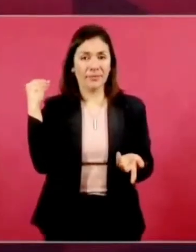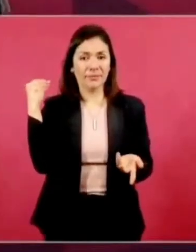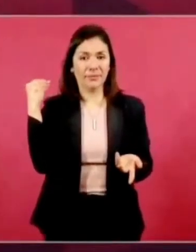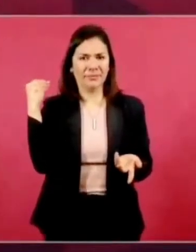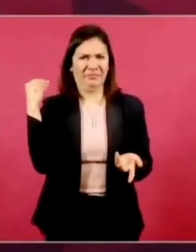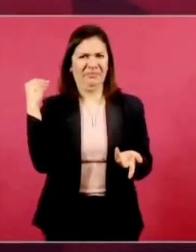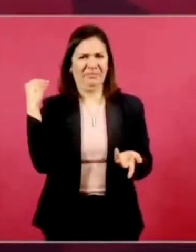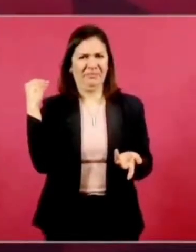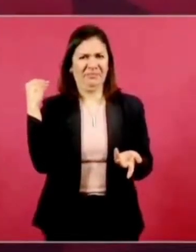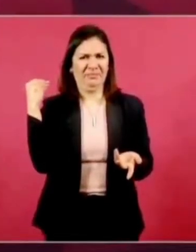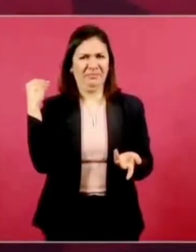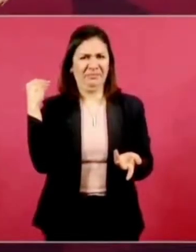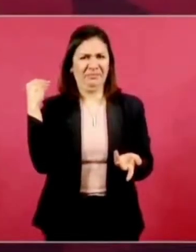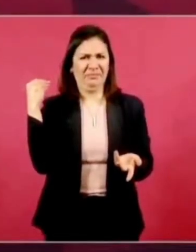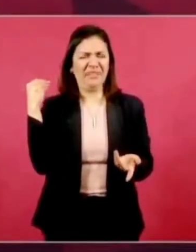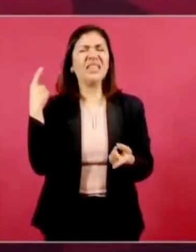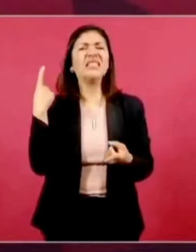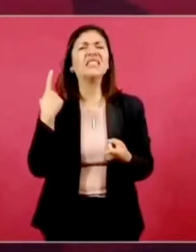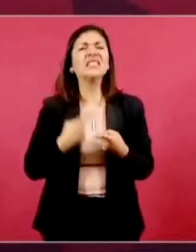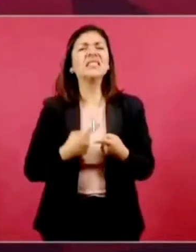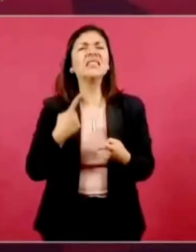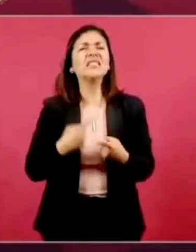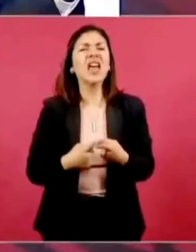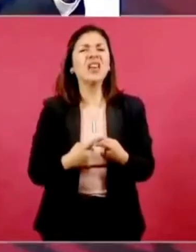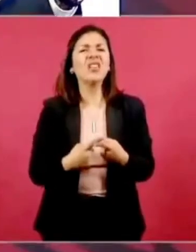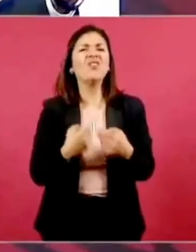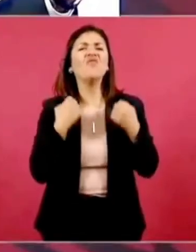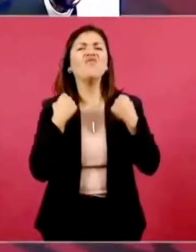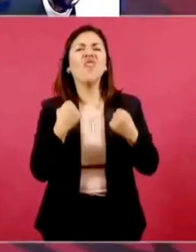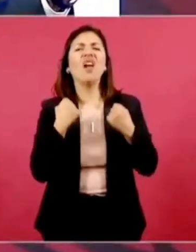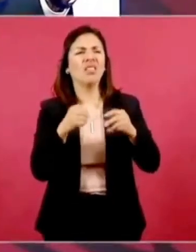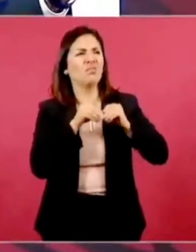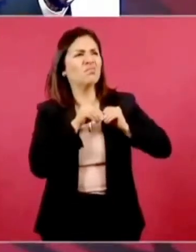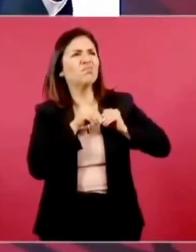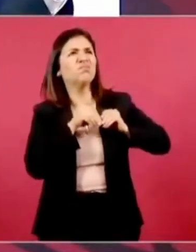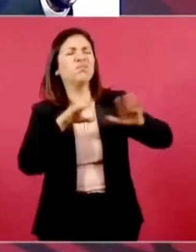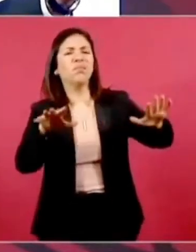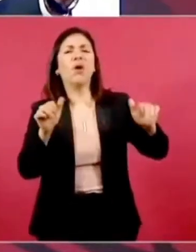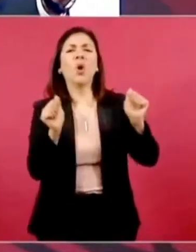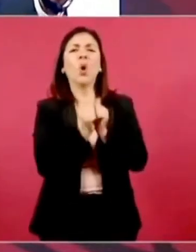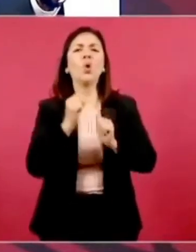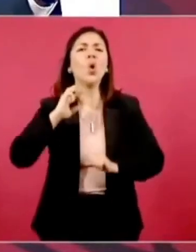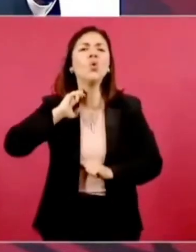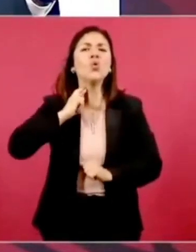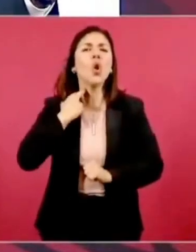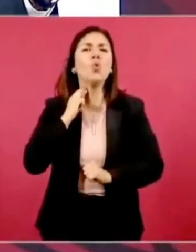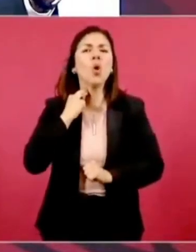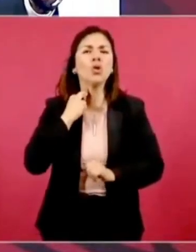¿Quién tiene un aparato de bots, de robots?